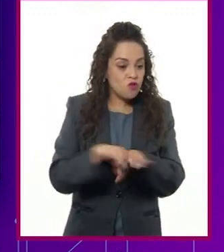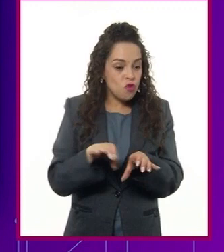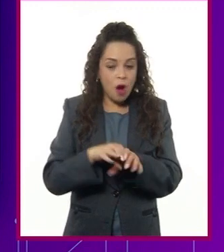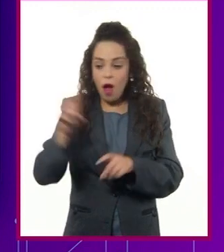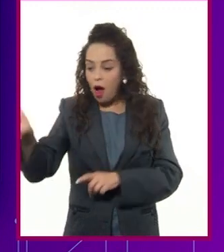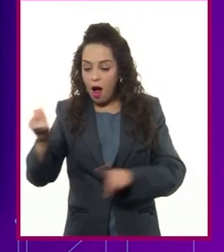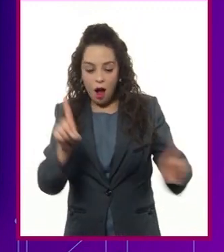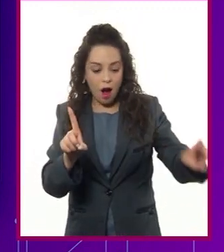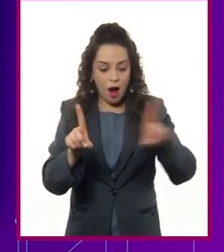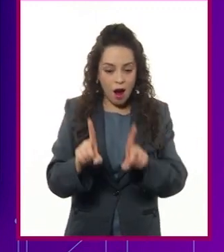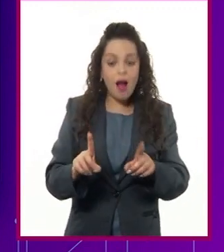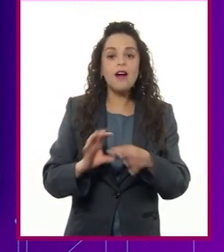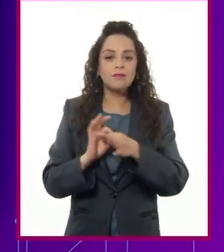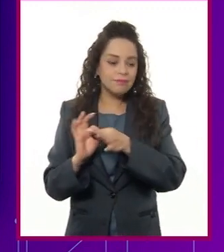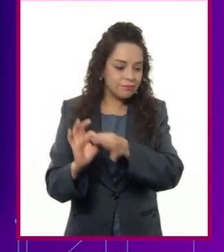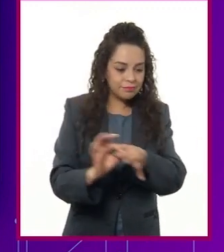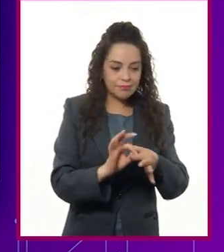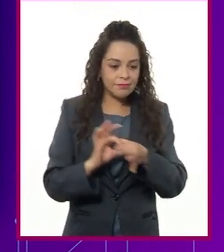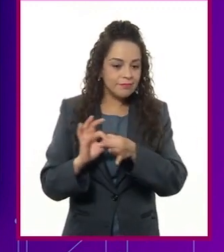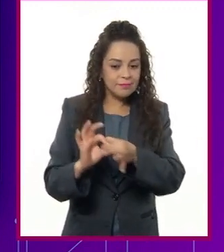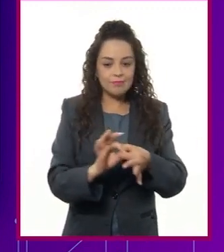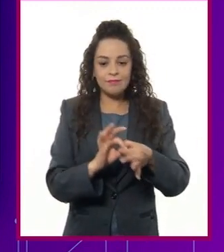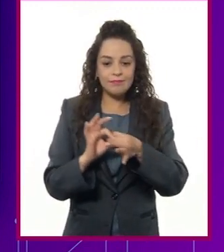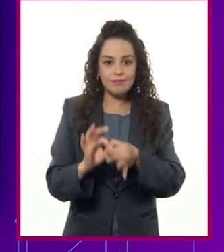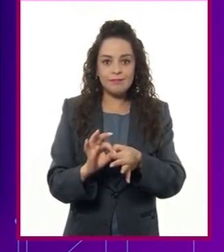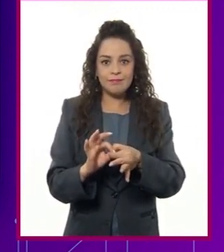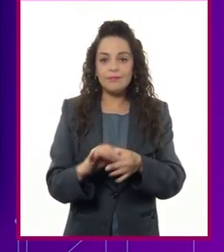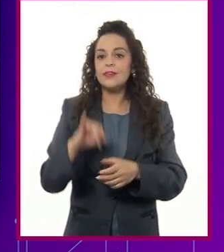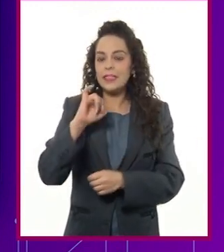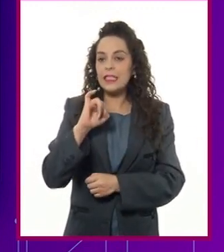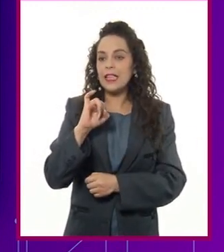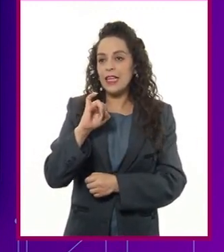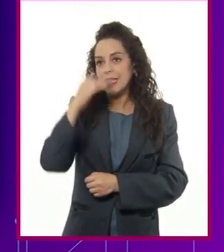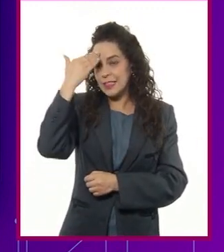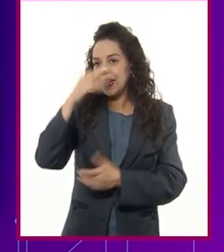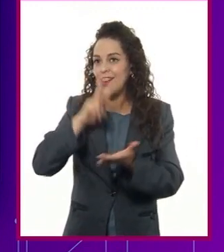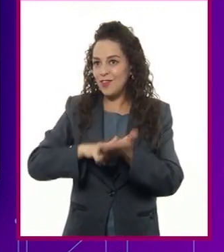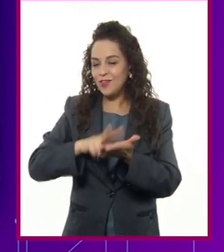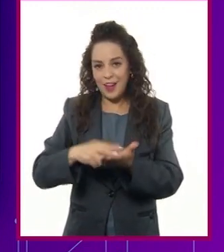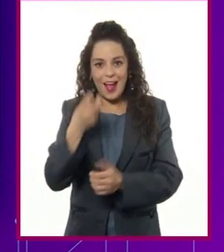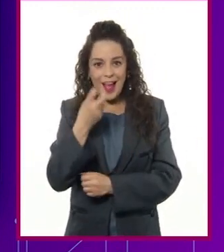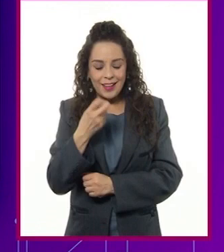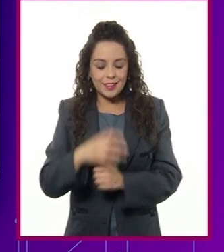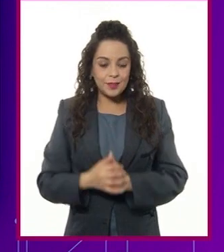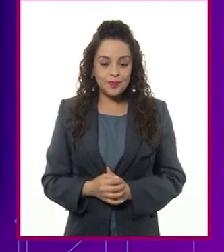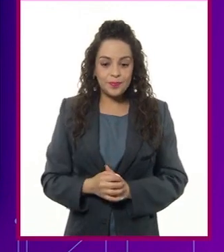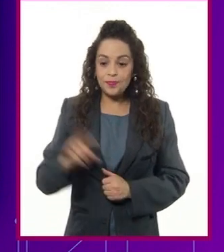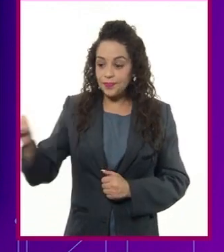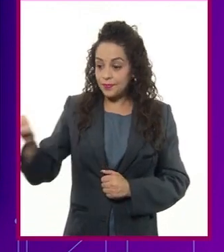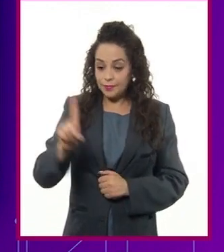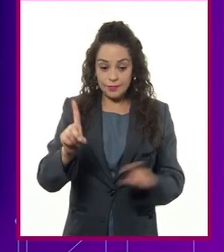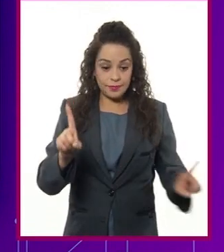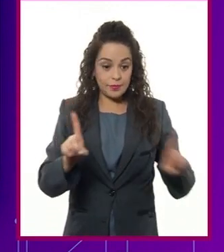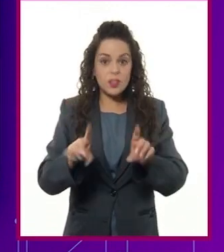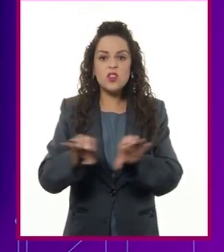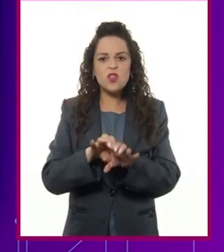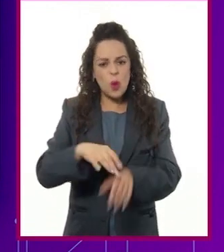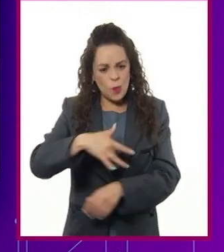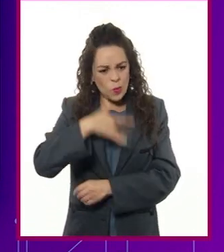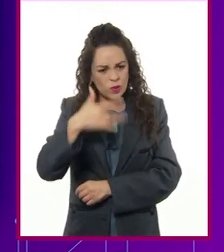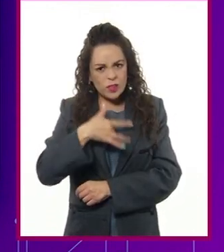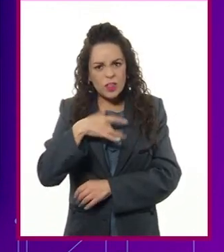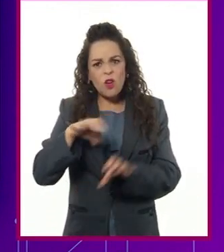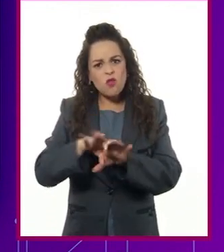se relacionan y valoran en esa situación. ¿Cómo es que las partes involucradas manifiestan sus sentimientos y